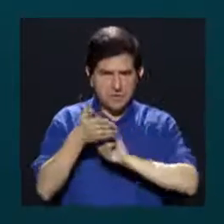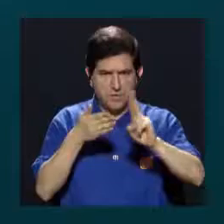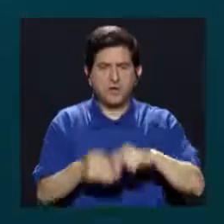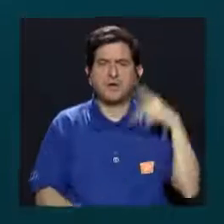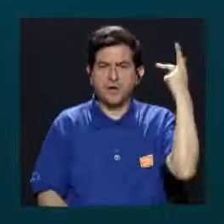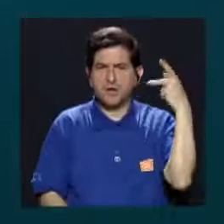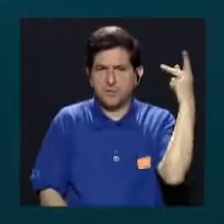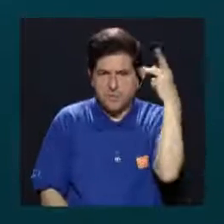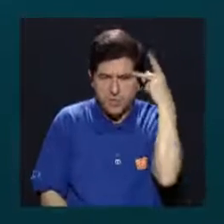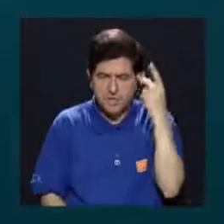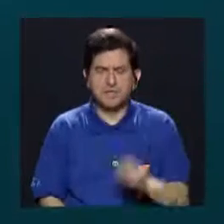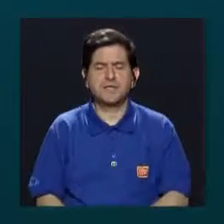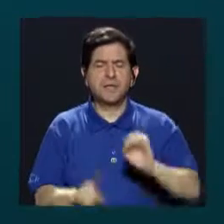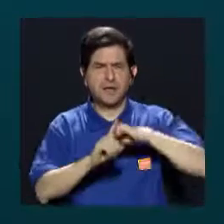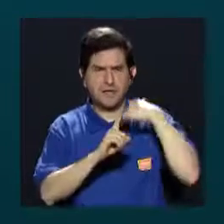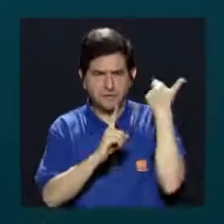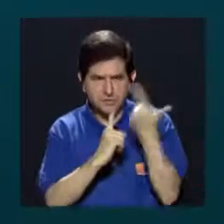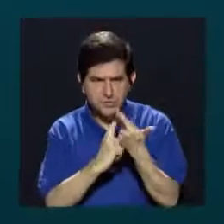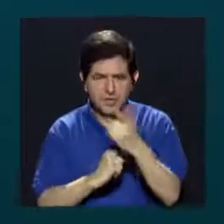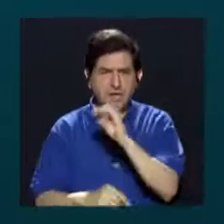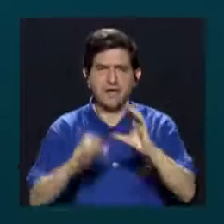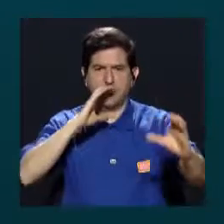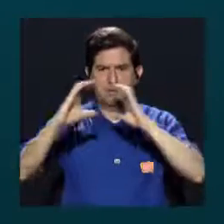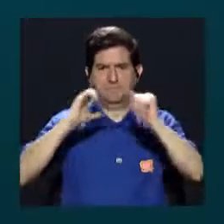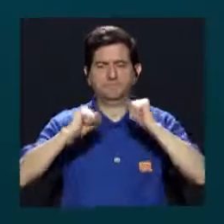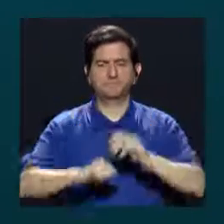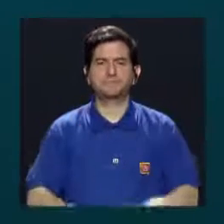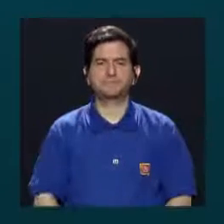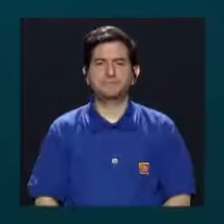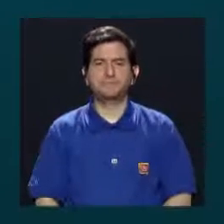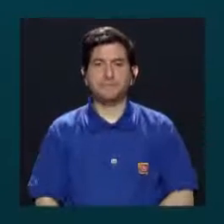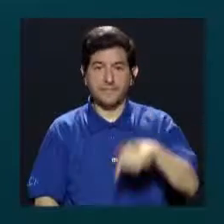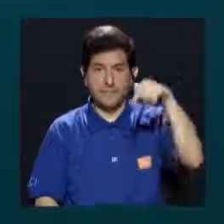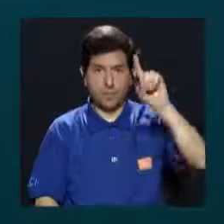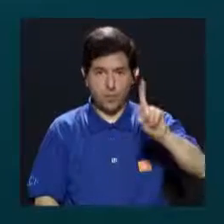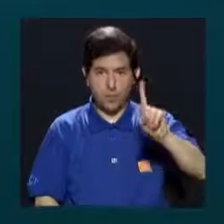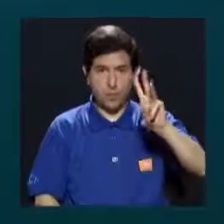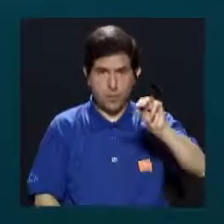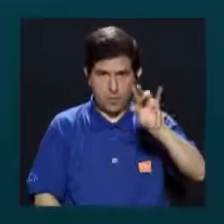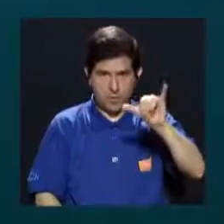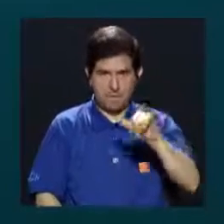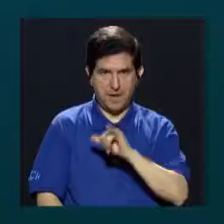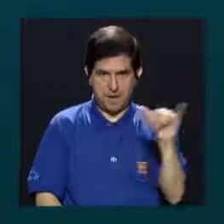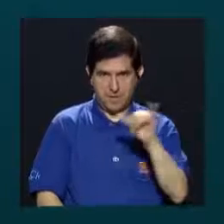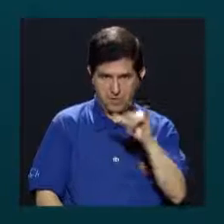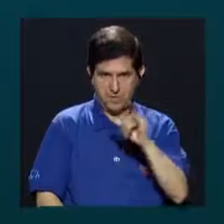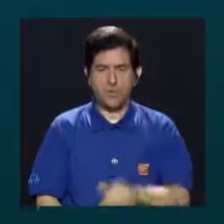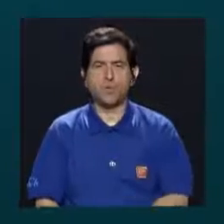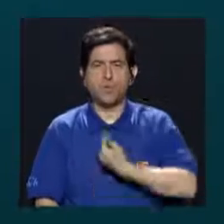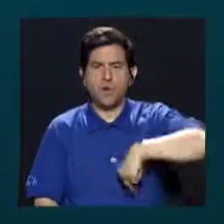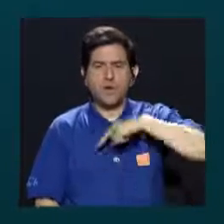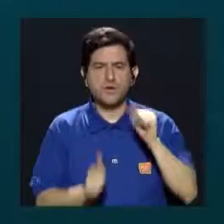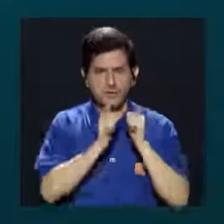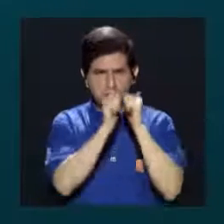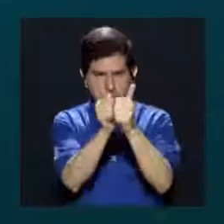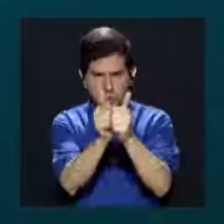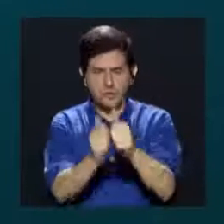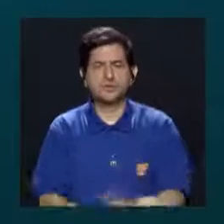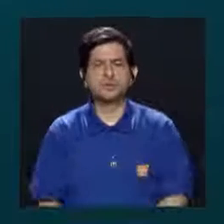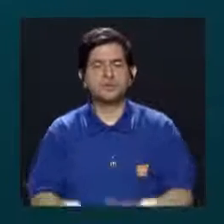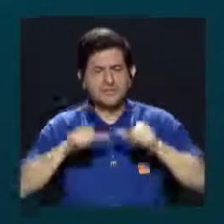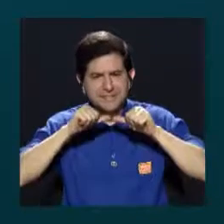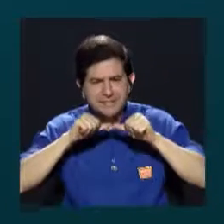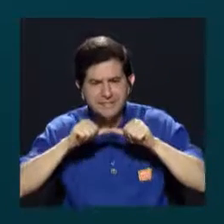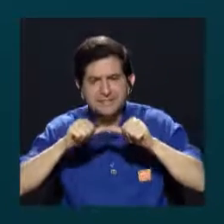la política la sociología y la comunicación este primero de mayo también estaremos con usted